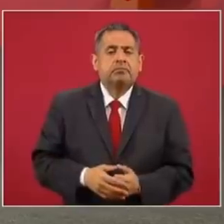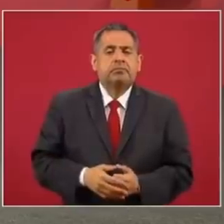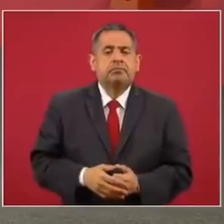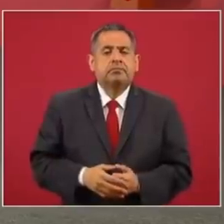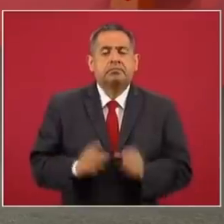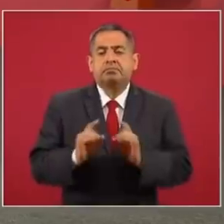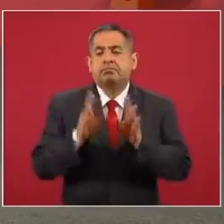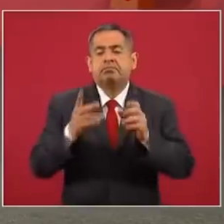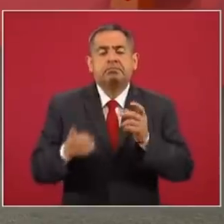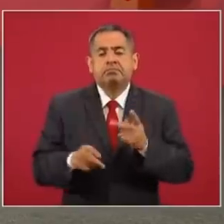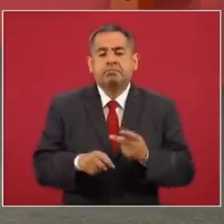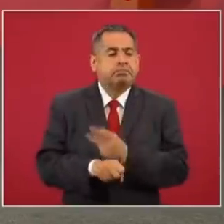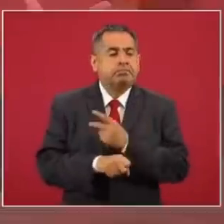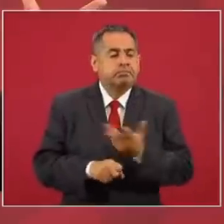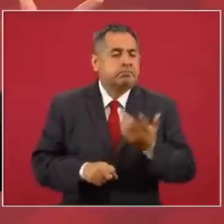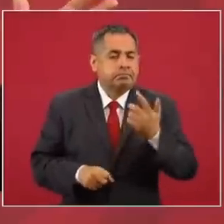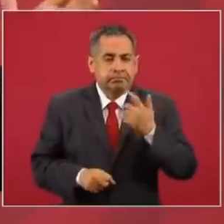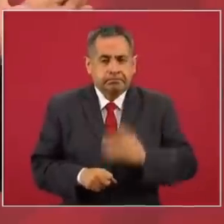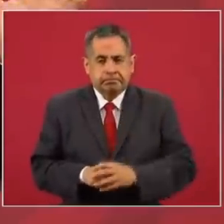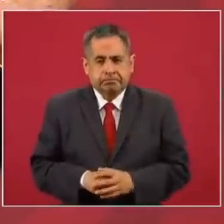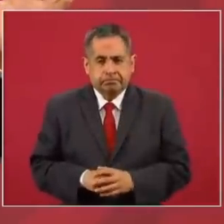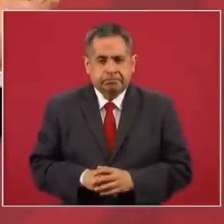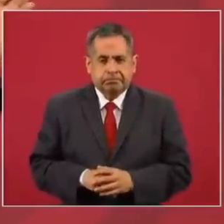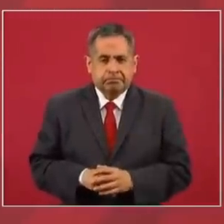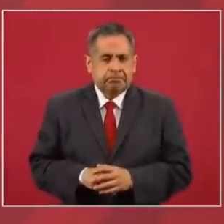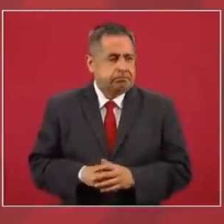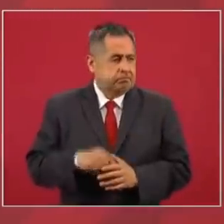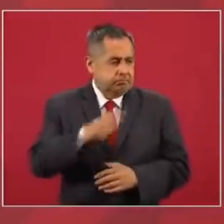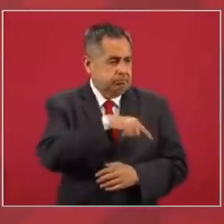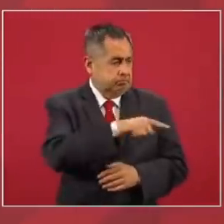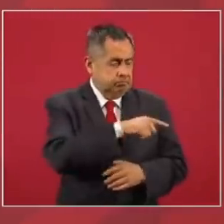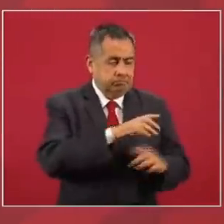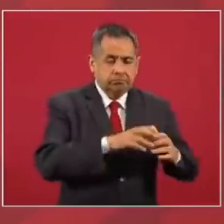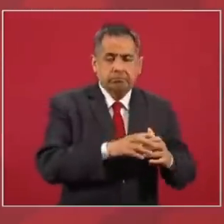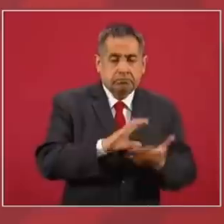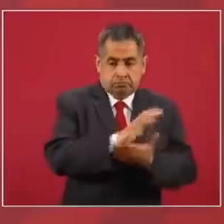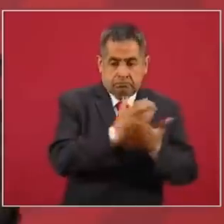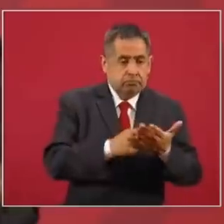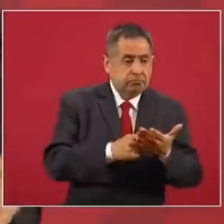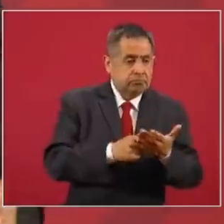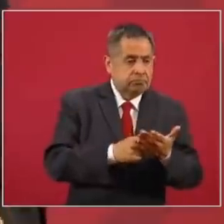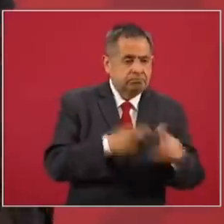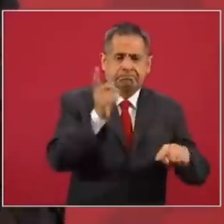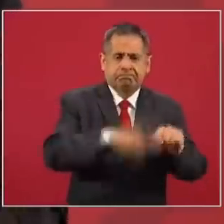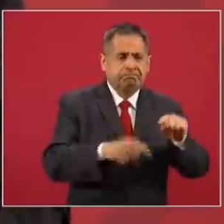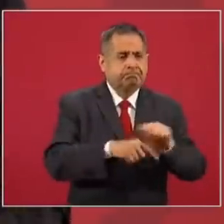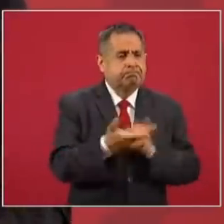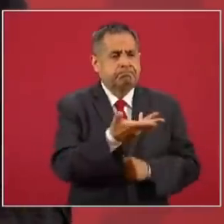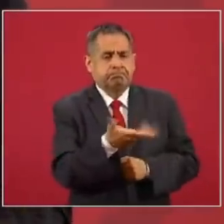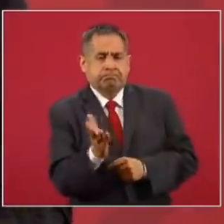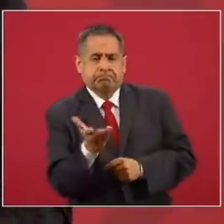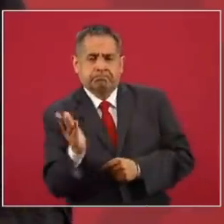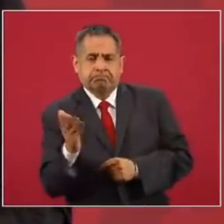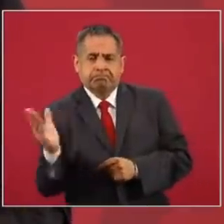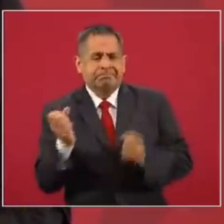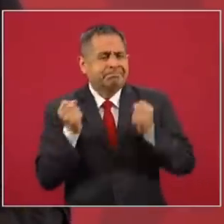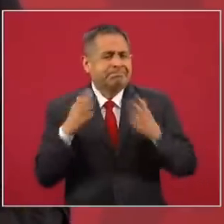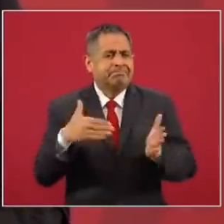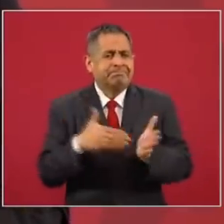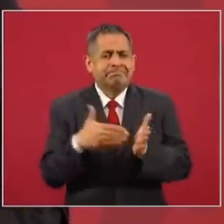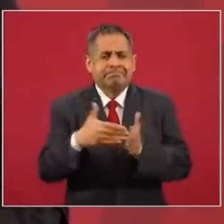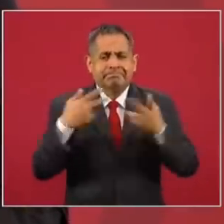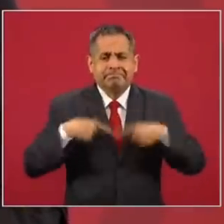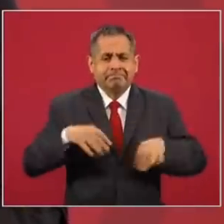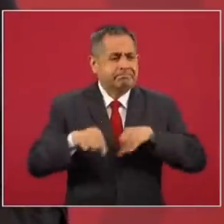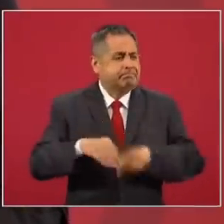de repente dan de baja a miles de trabajadores